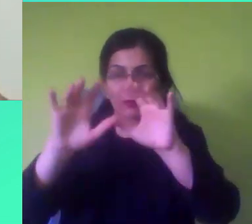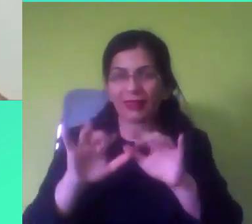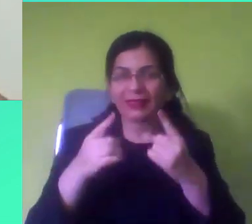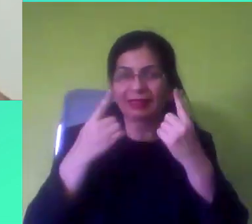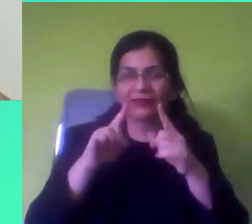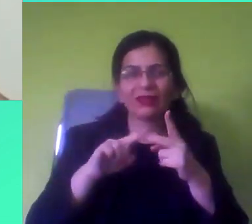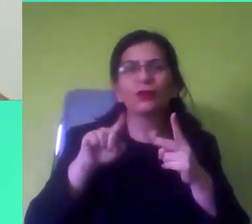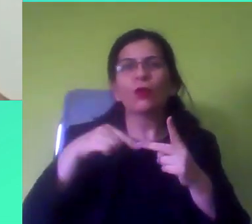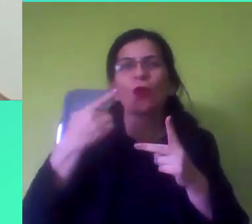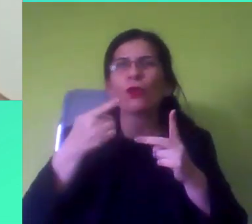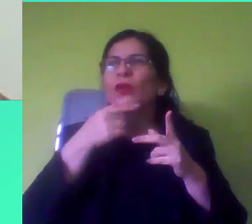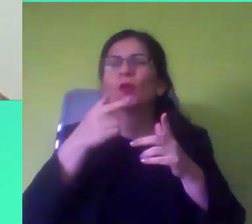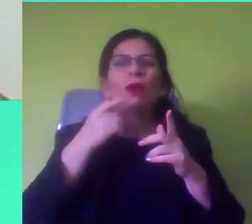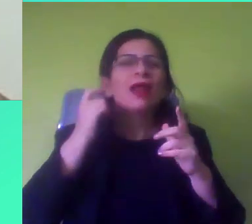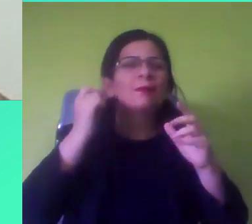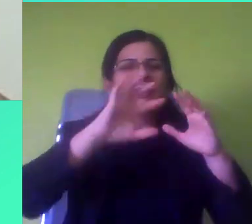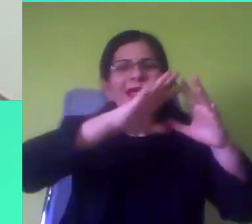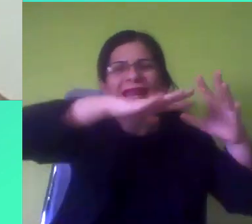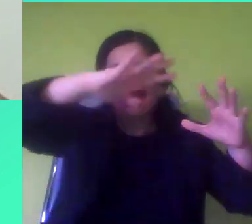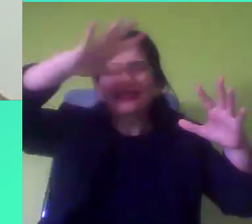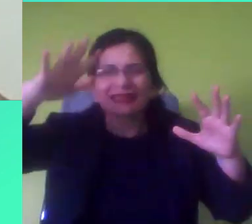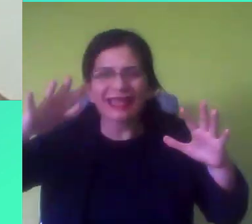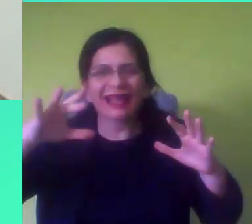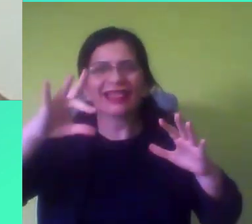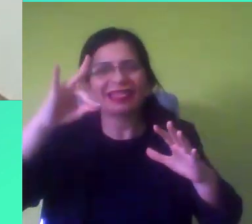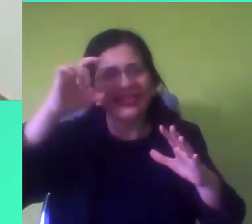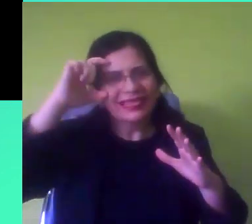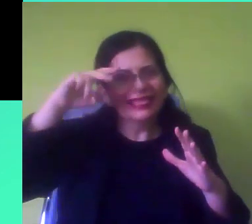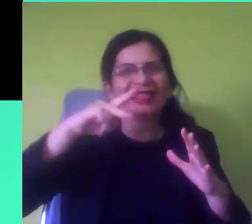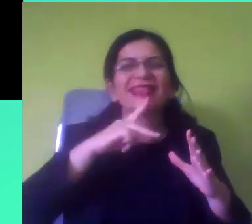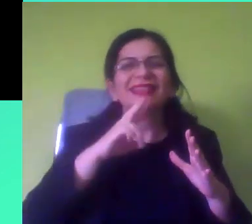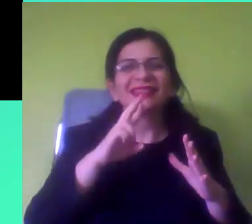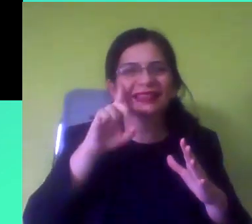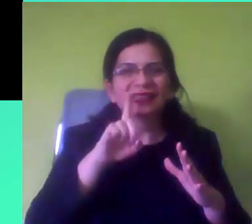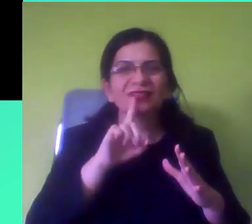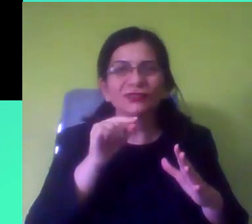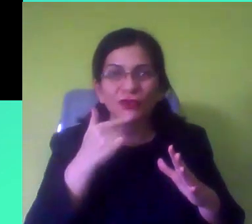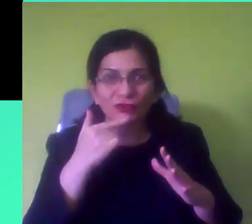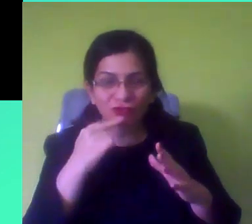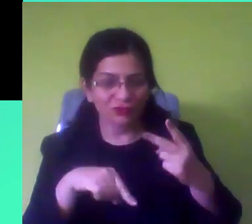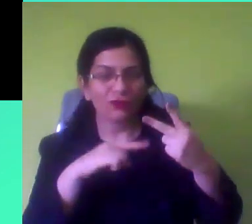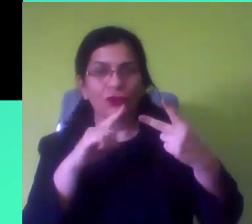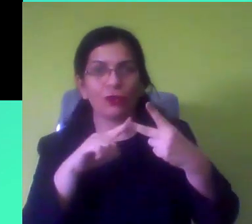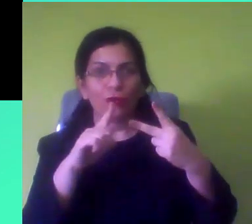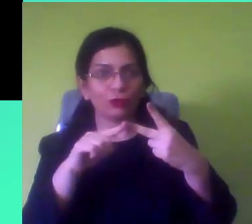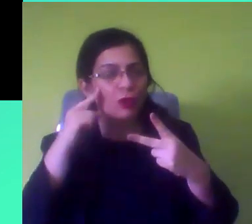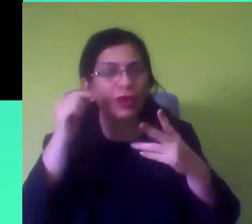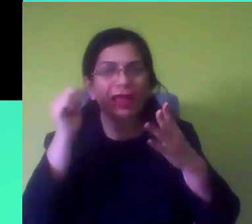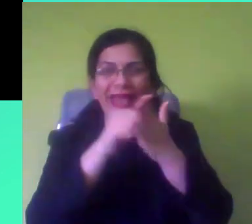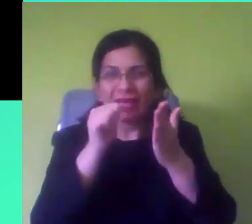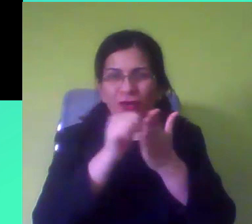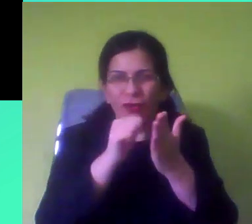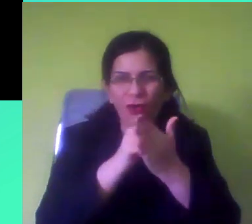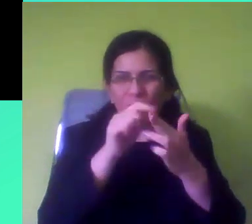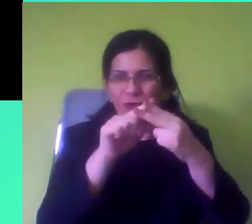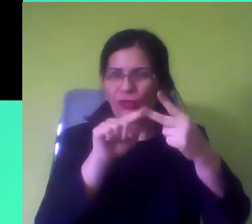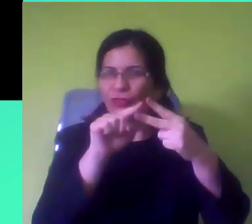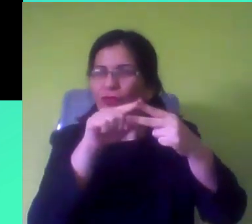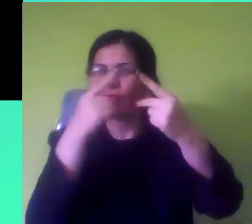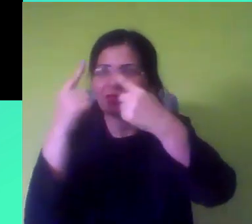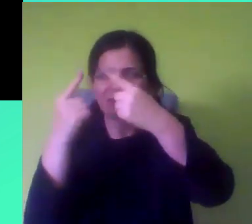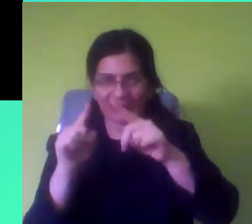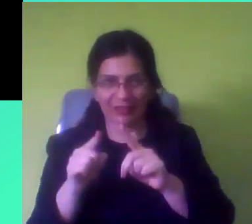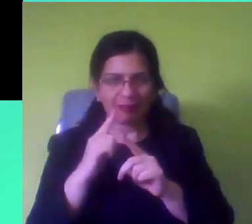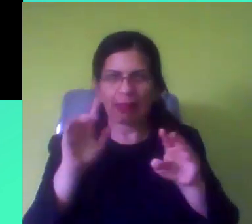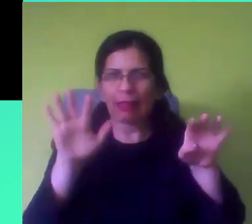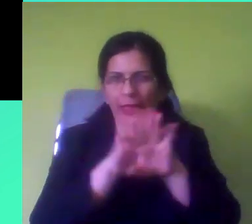de escombros y los glaciares cubiertos por detrito, porque como vemos en la foto de abajo a la izquierda, se confunden bastante con el ambiente